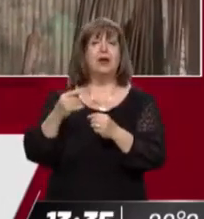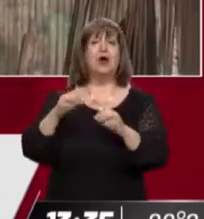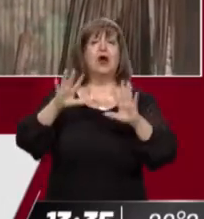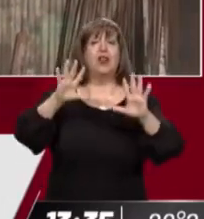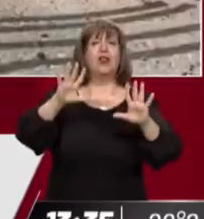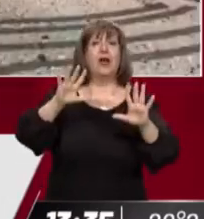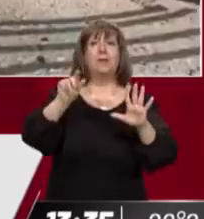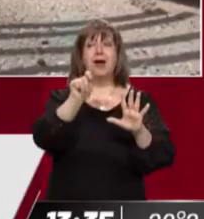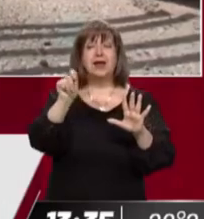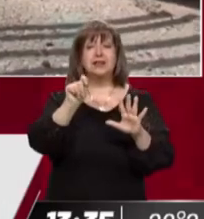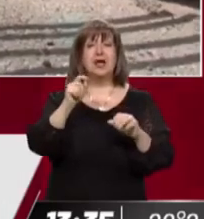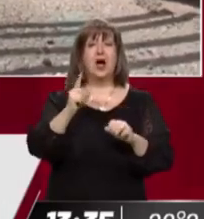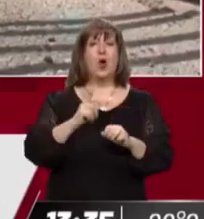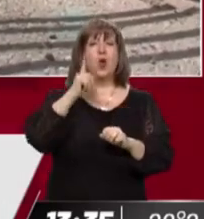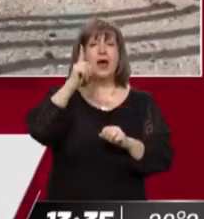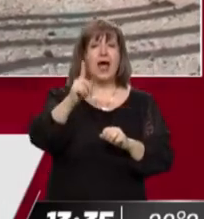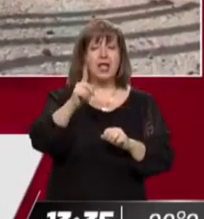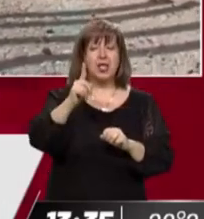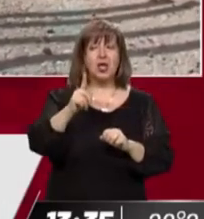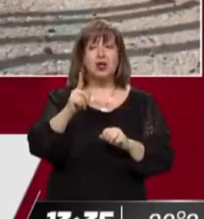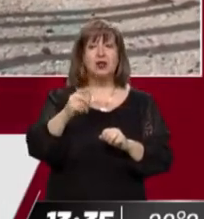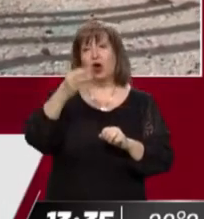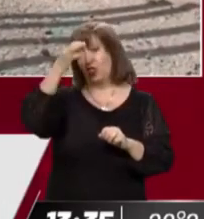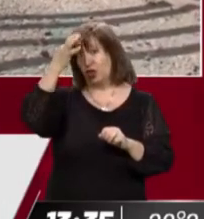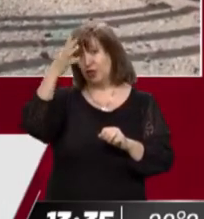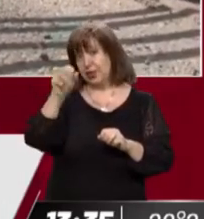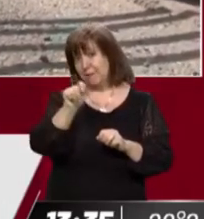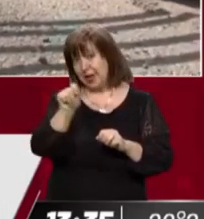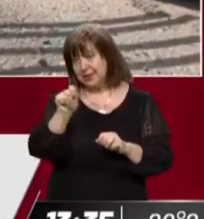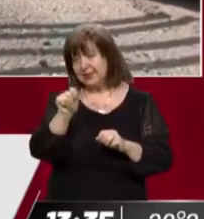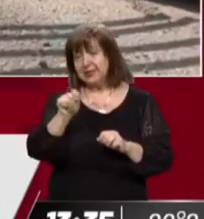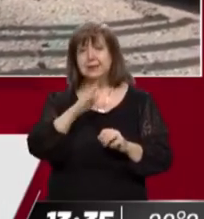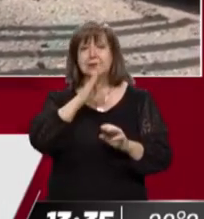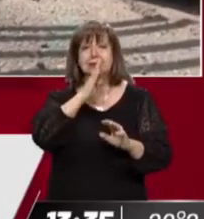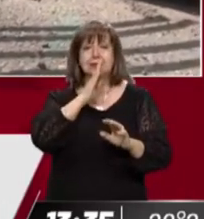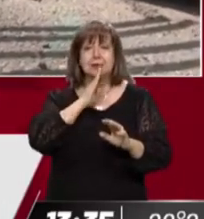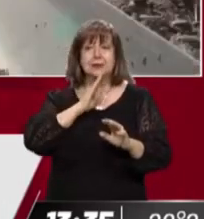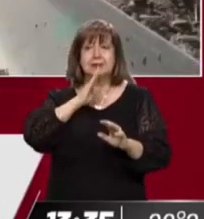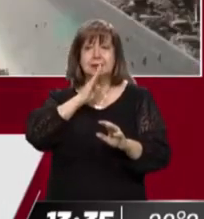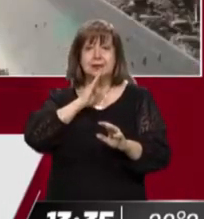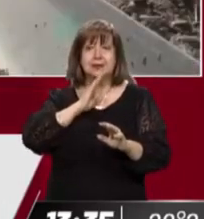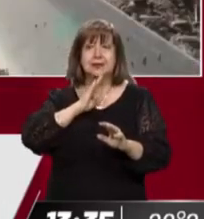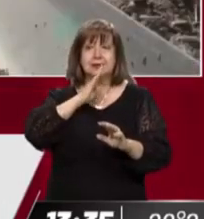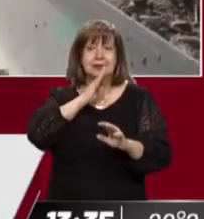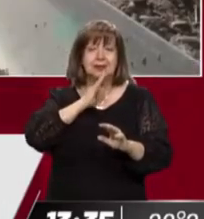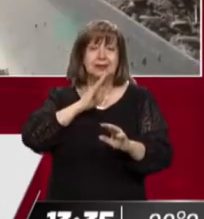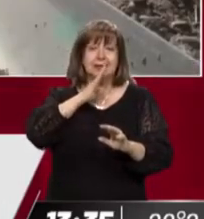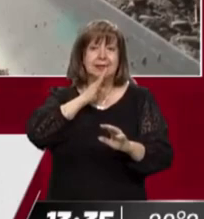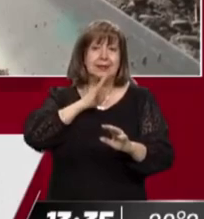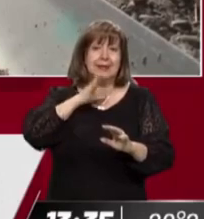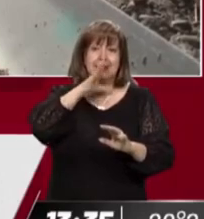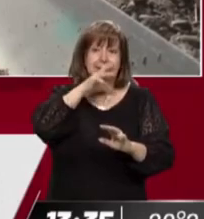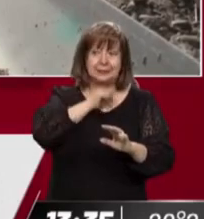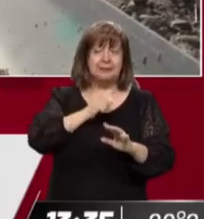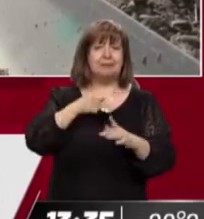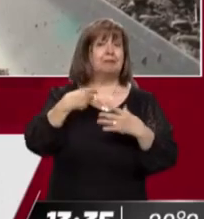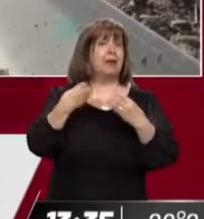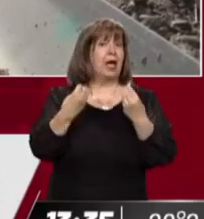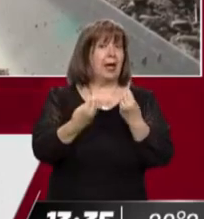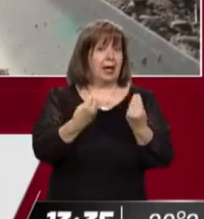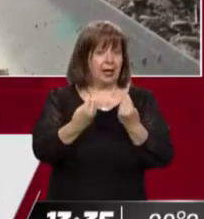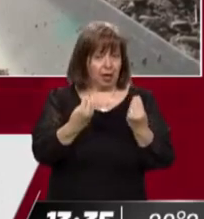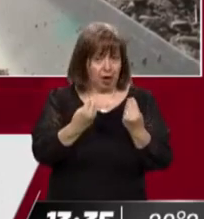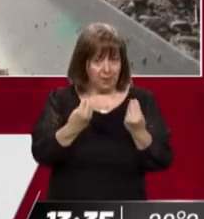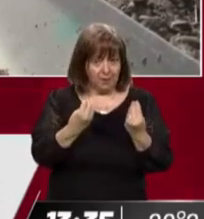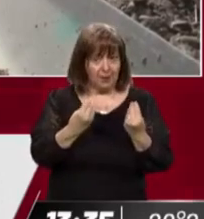meses o un año, que va a ser la parte más crítica, y sobre todo para la clase trabajadora y la clase